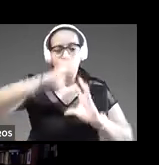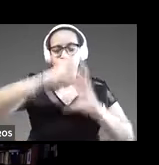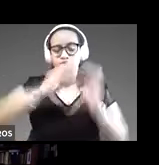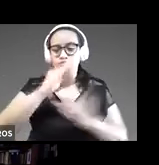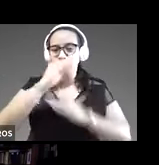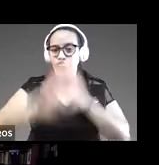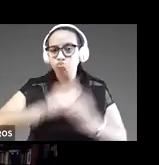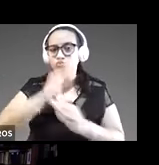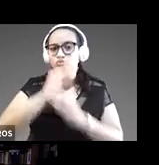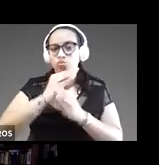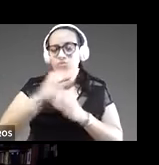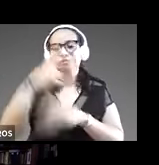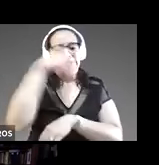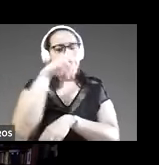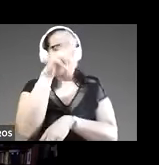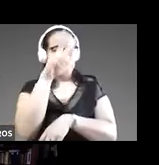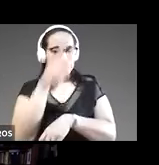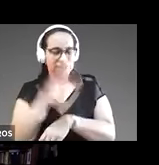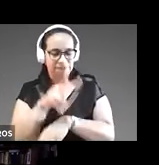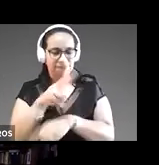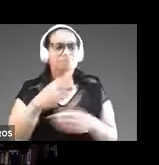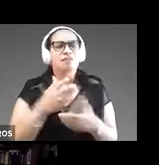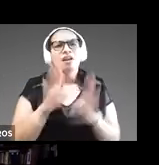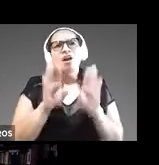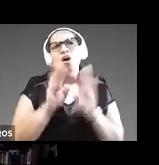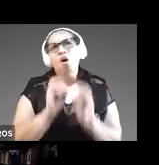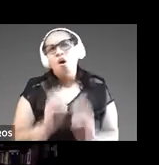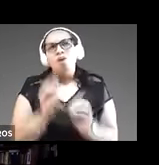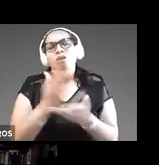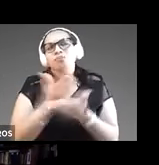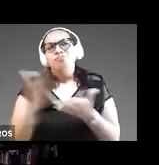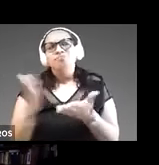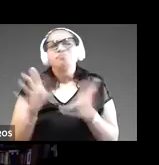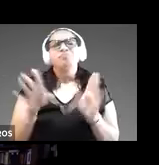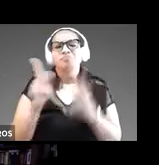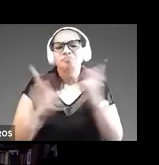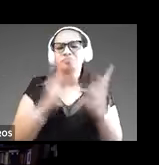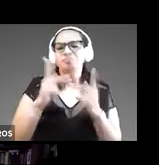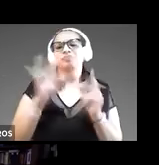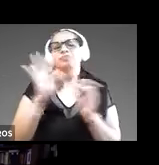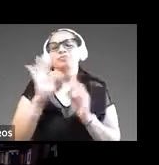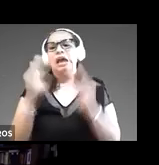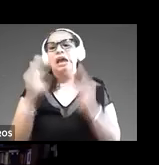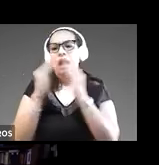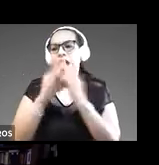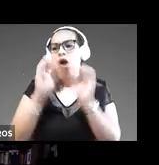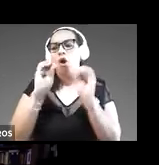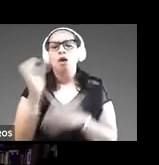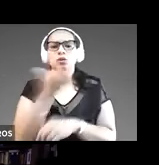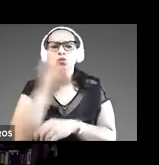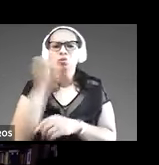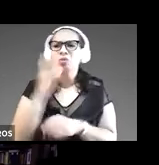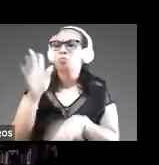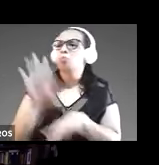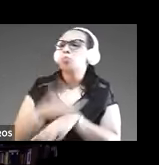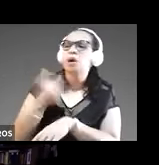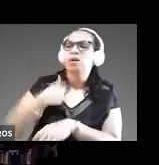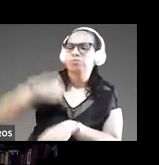complejísima, hasta la gran pregunta en una casa o en una escuela de qué pasa cuando no me saludan, ¿no? Hay